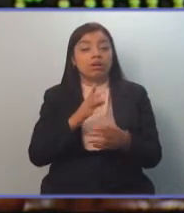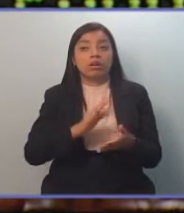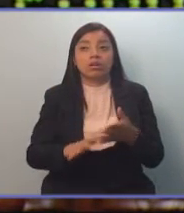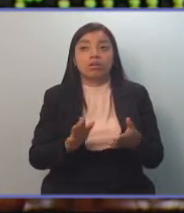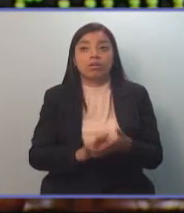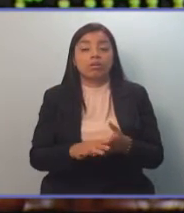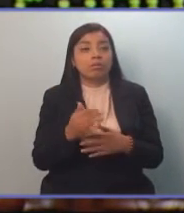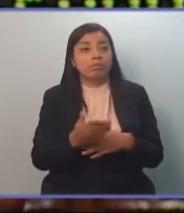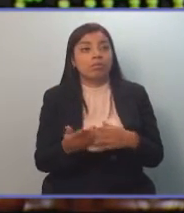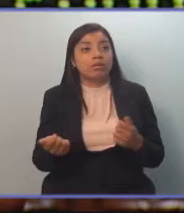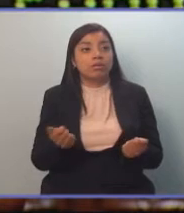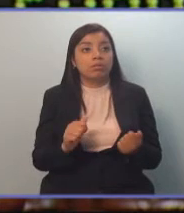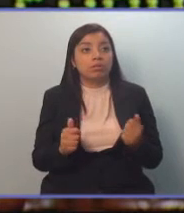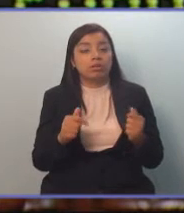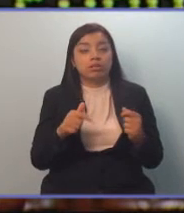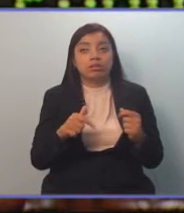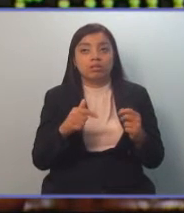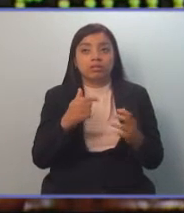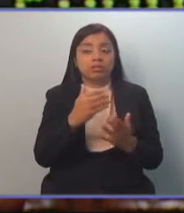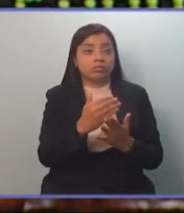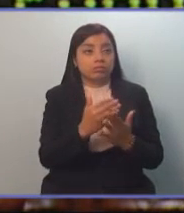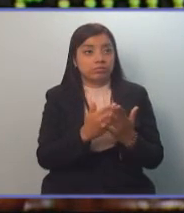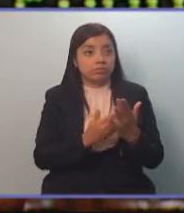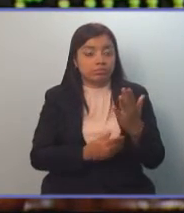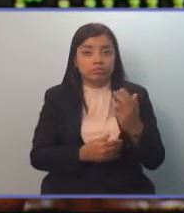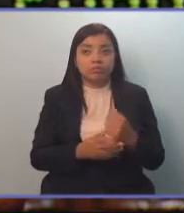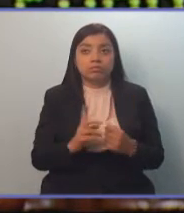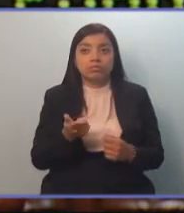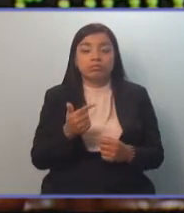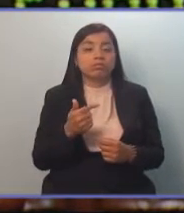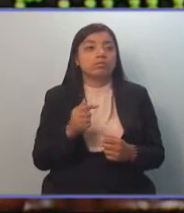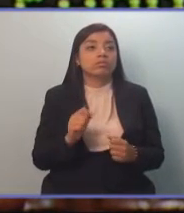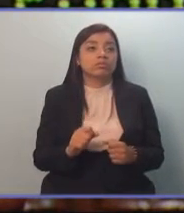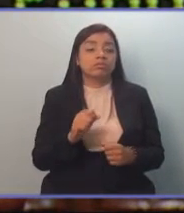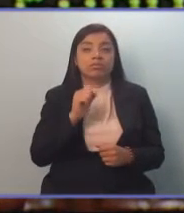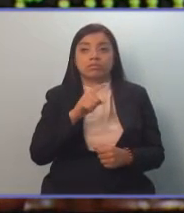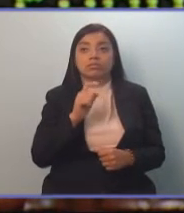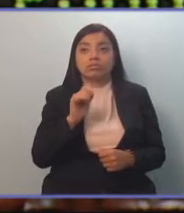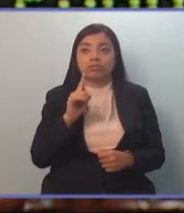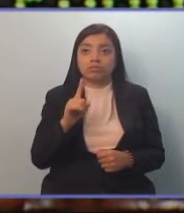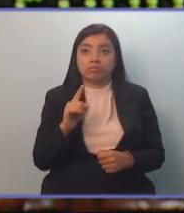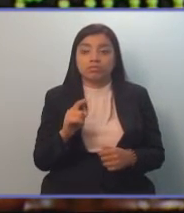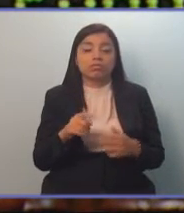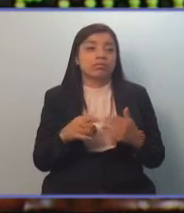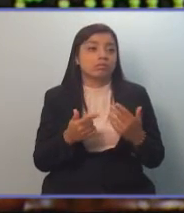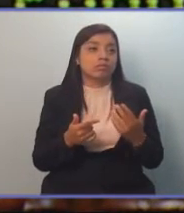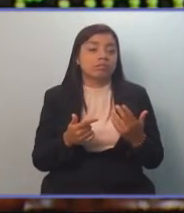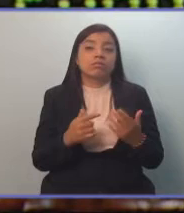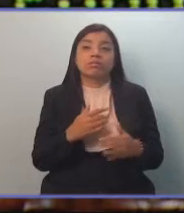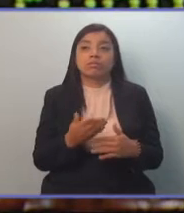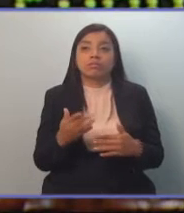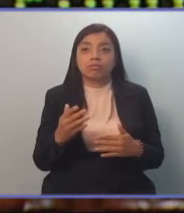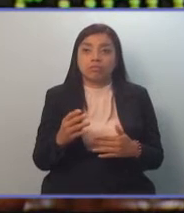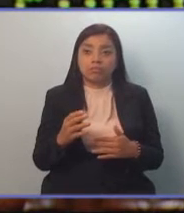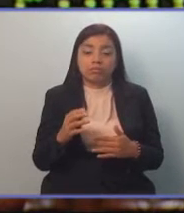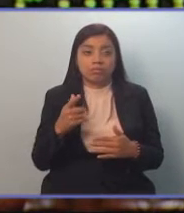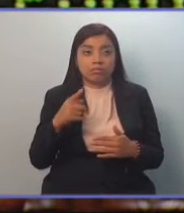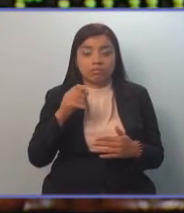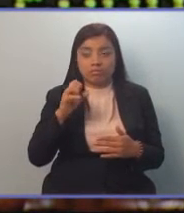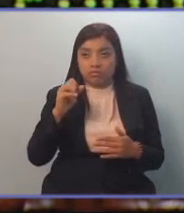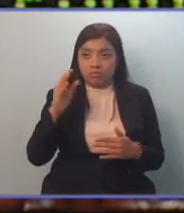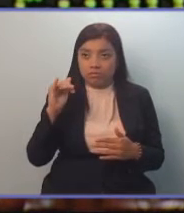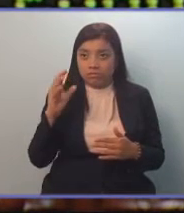se realice de acuerdo al siguiente listado. 1. Oxidantes. 1.1. Clorato de potasio.